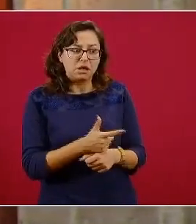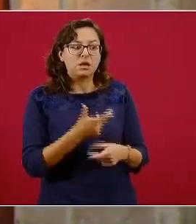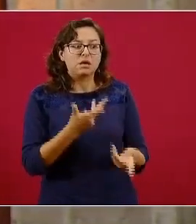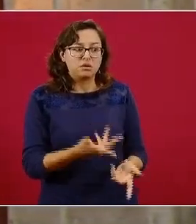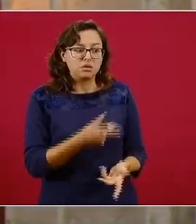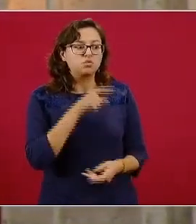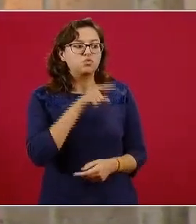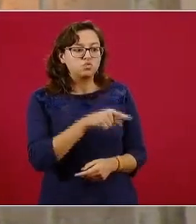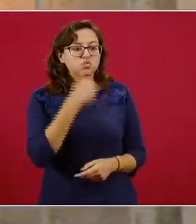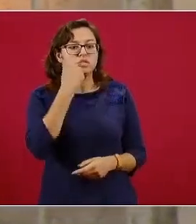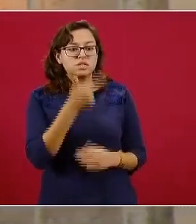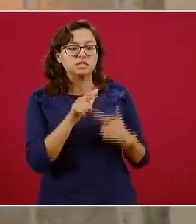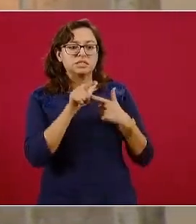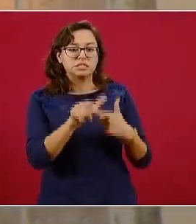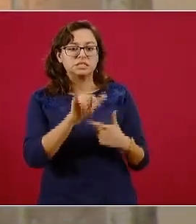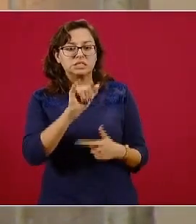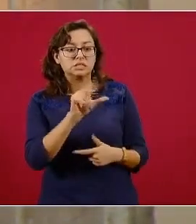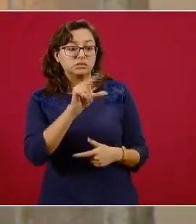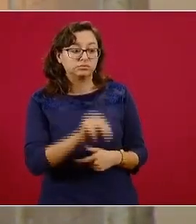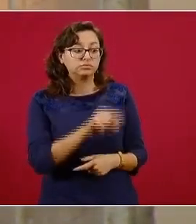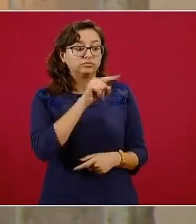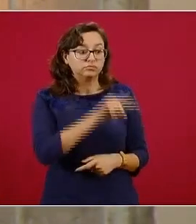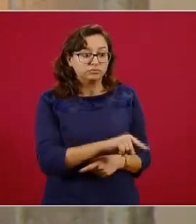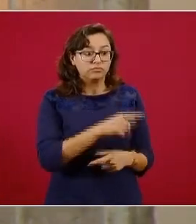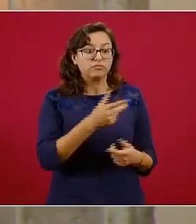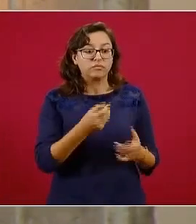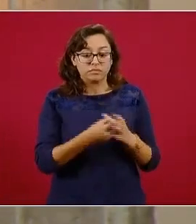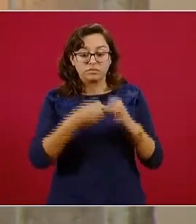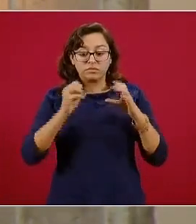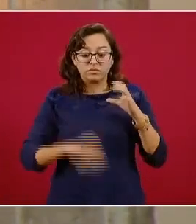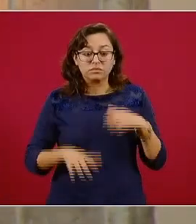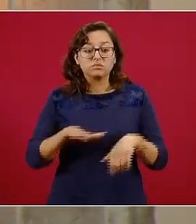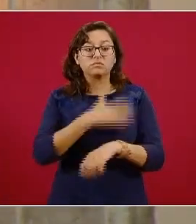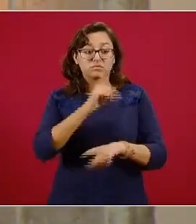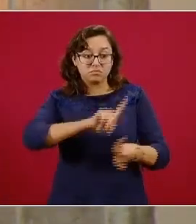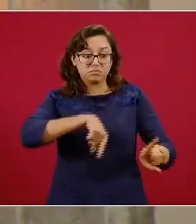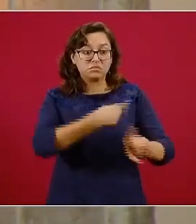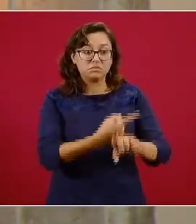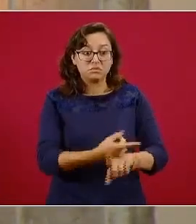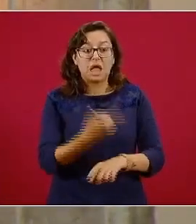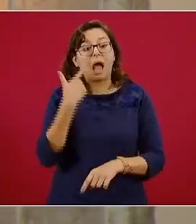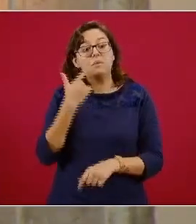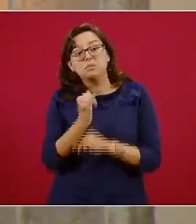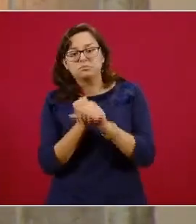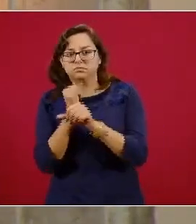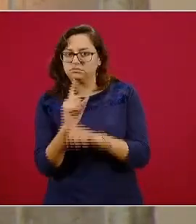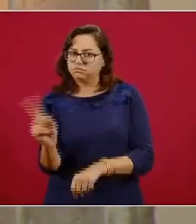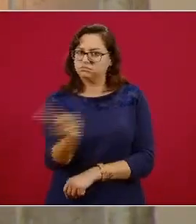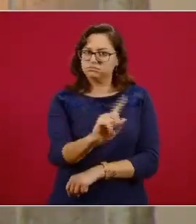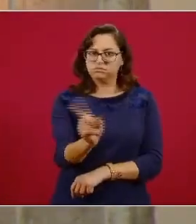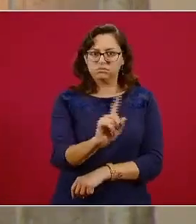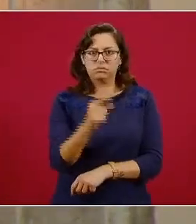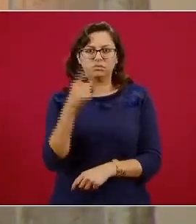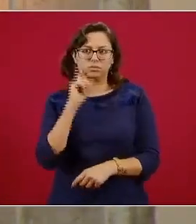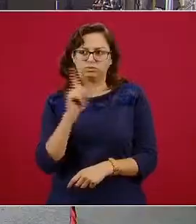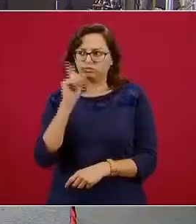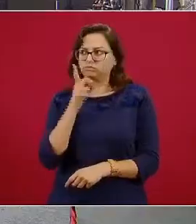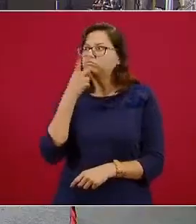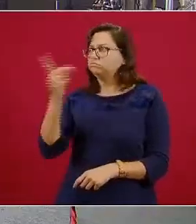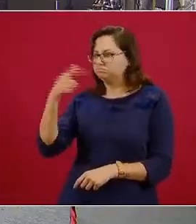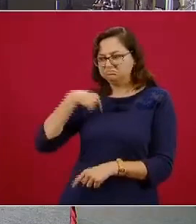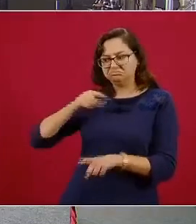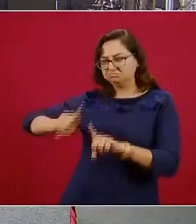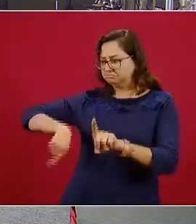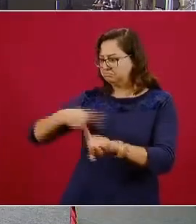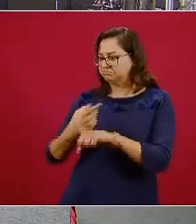de la niña, la adolescente o la mujer para que el servicio se otorgue. Y por otro lado, una vez que se otorga el servicio,